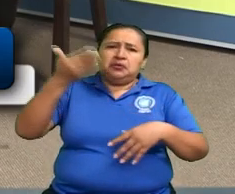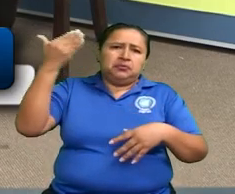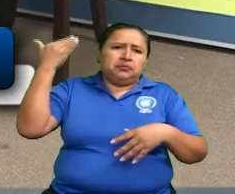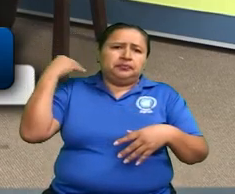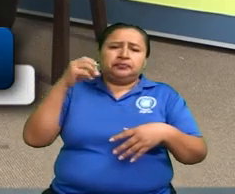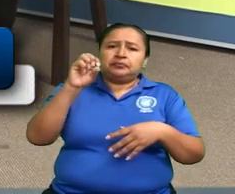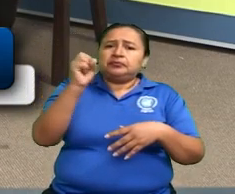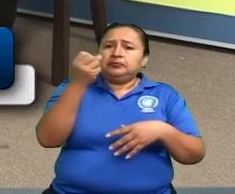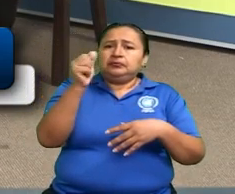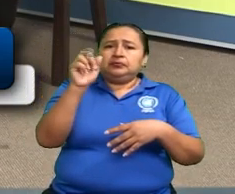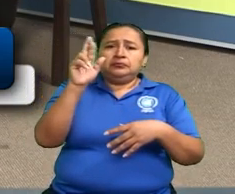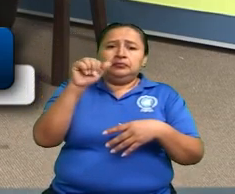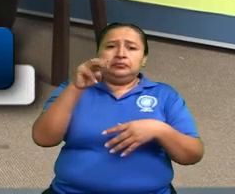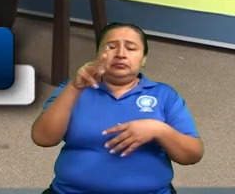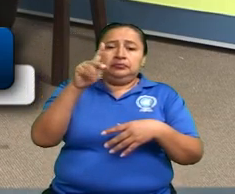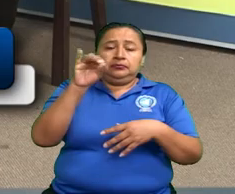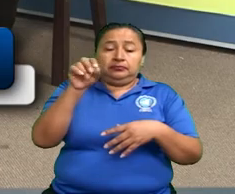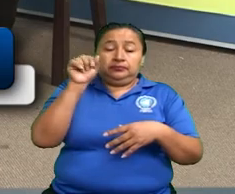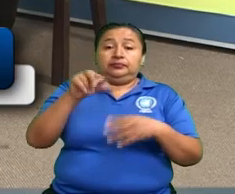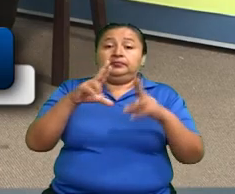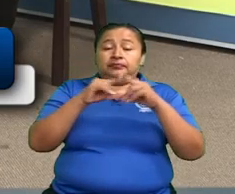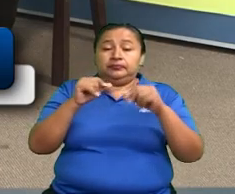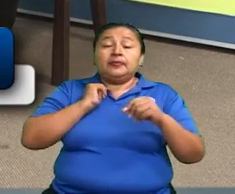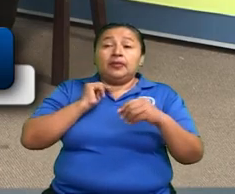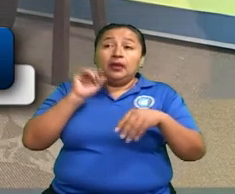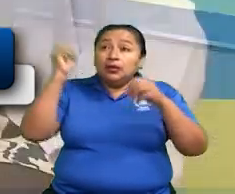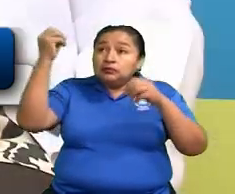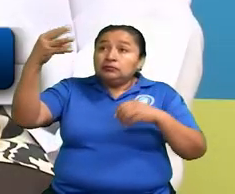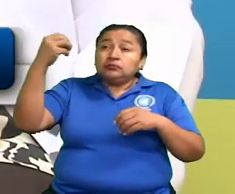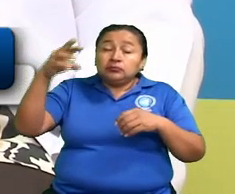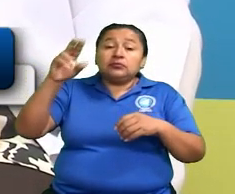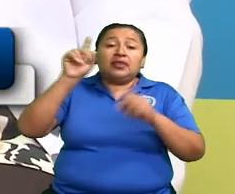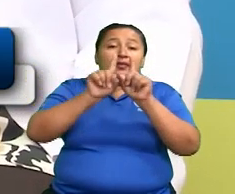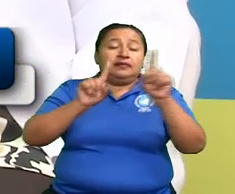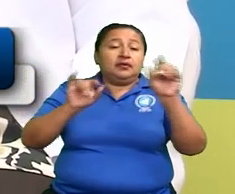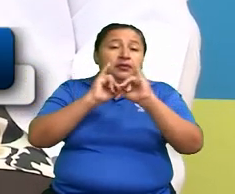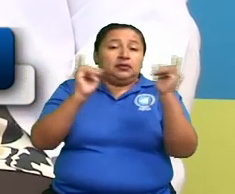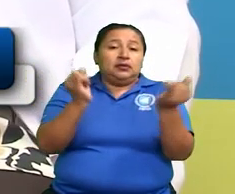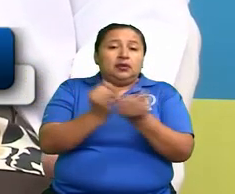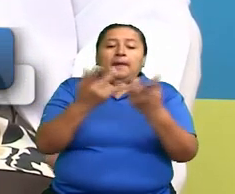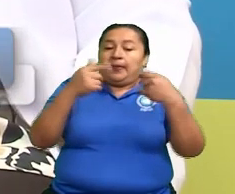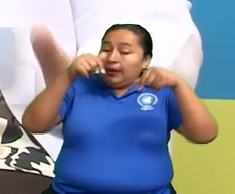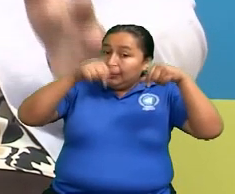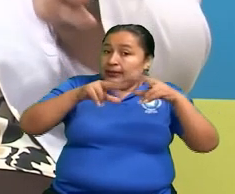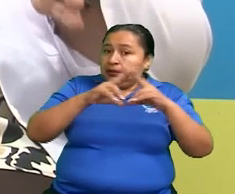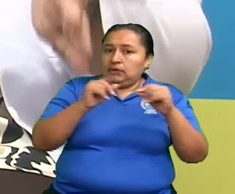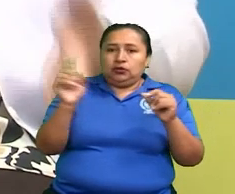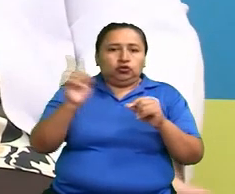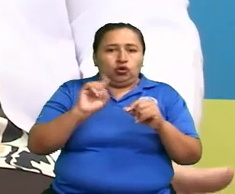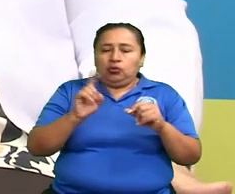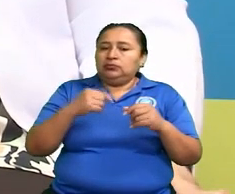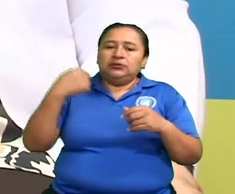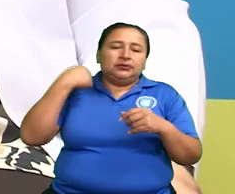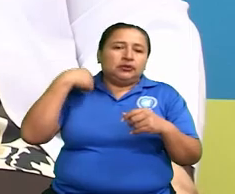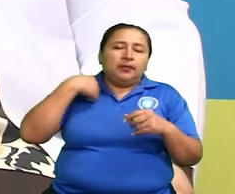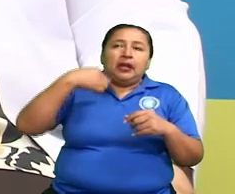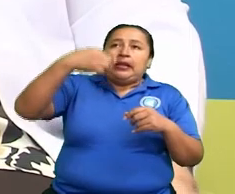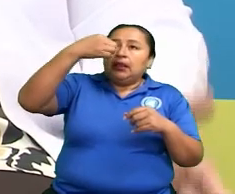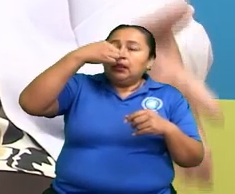casos de sarampión en Nicaragua. Es, estamos en alerta a nivel internacional, pero Nicaragua ha estado reforzando